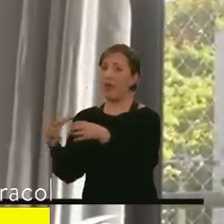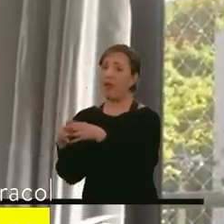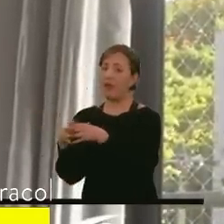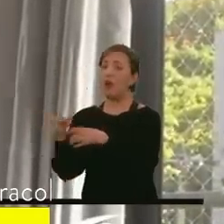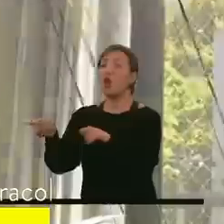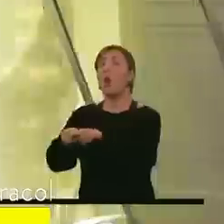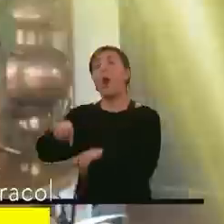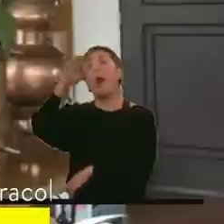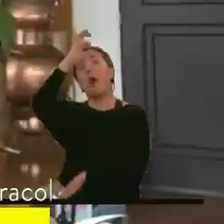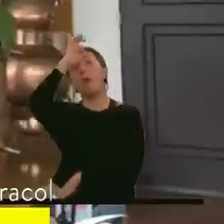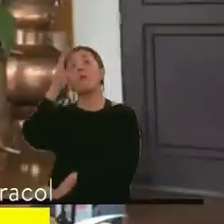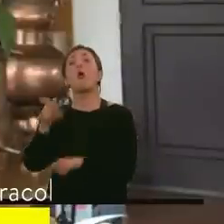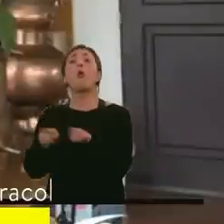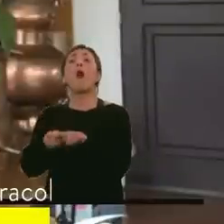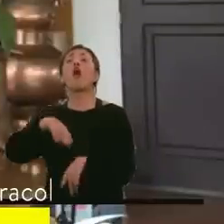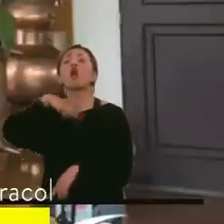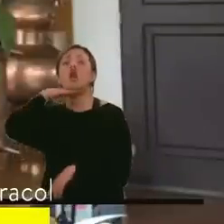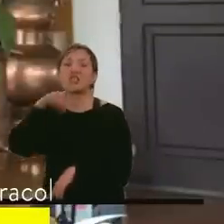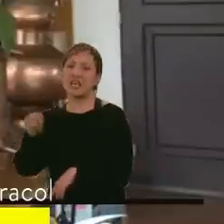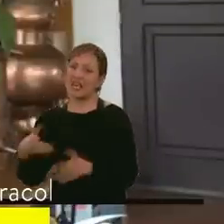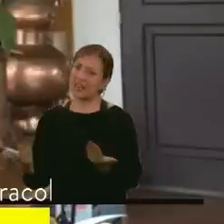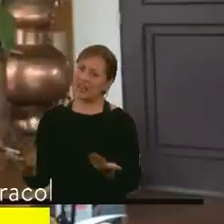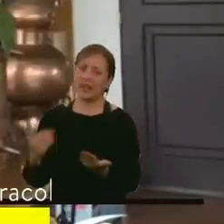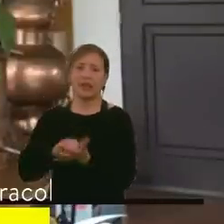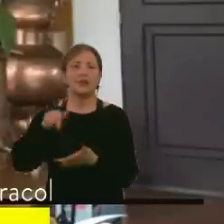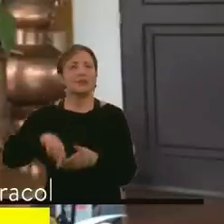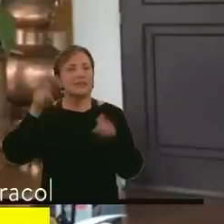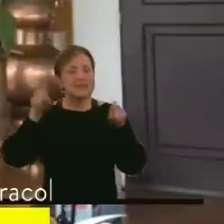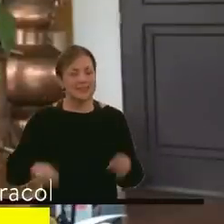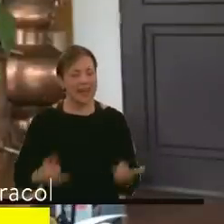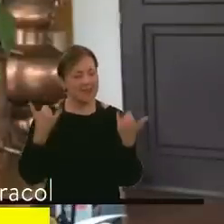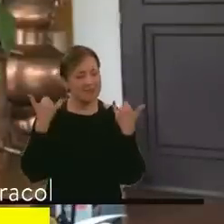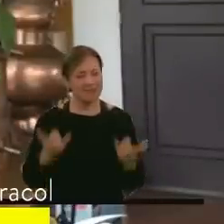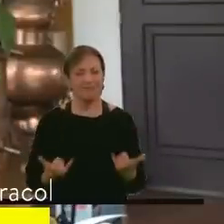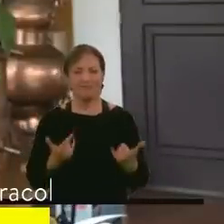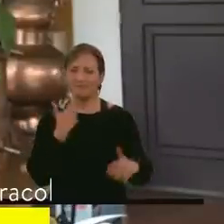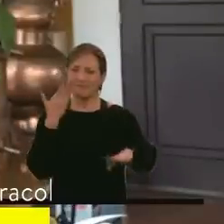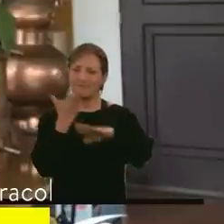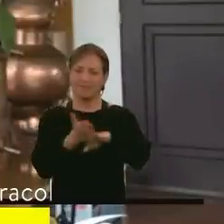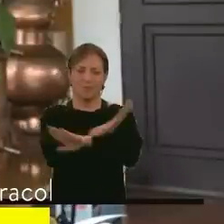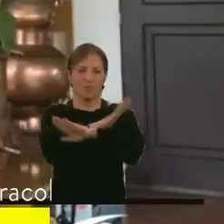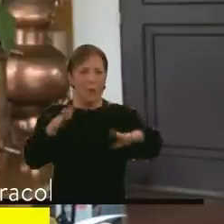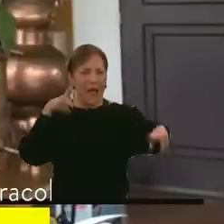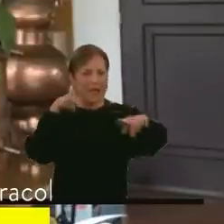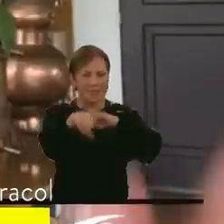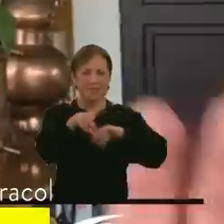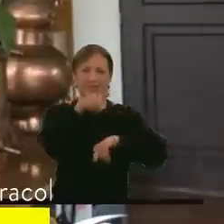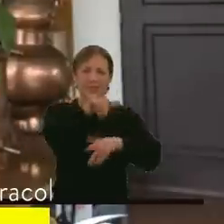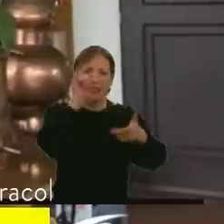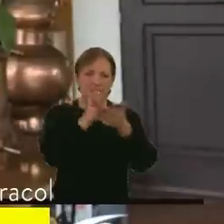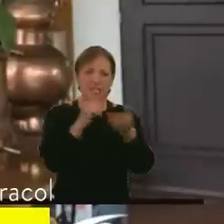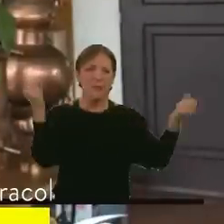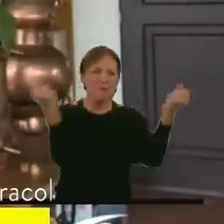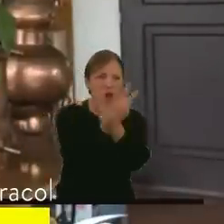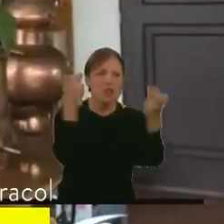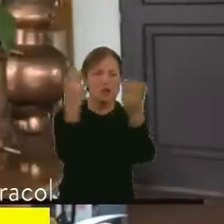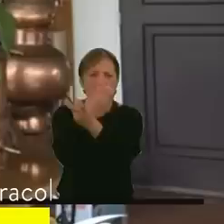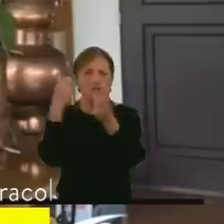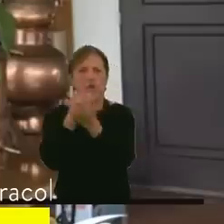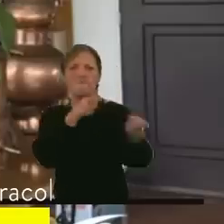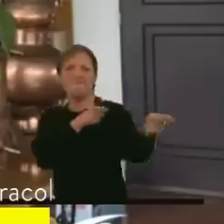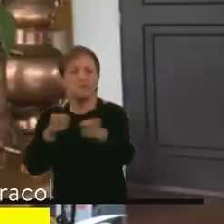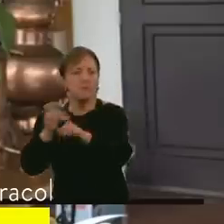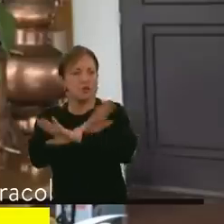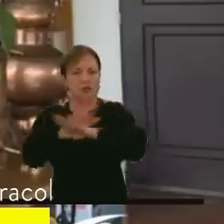ingenuo. La exigencia del cese unilateral al fuego por parte de estos grupos y que pacten con el gobierno